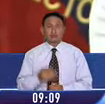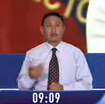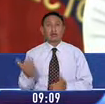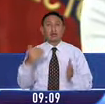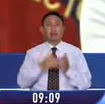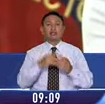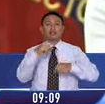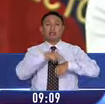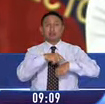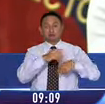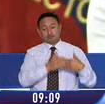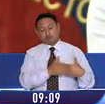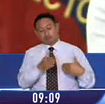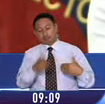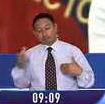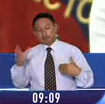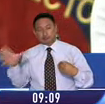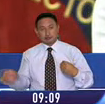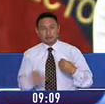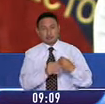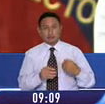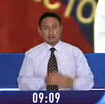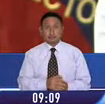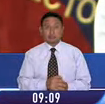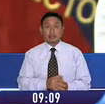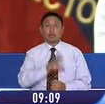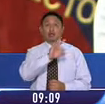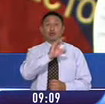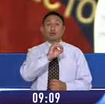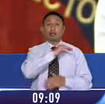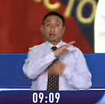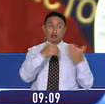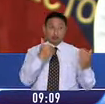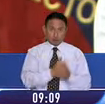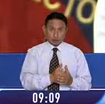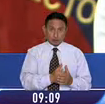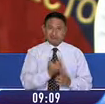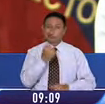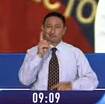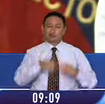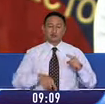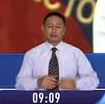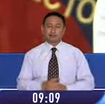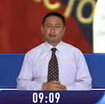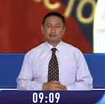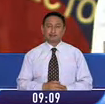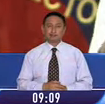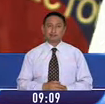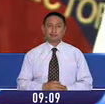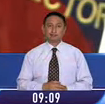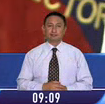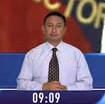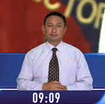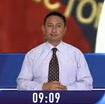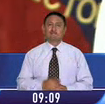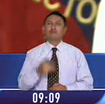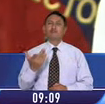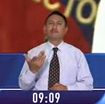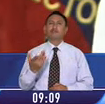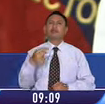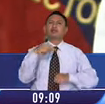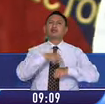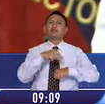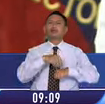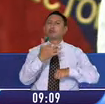trabajar también para cumplir con esa etapa. No podemos decir que dentro de los 90 días eso está contemplado. ¿Y eso sería luego de qué